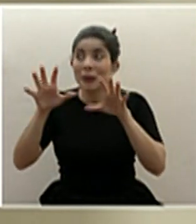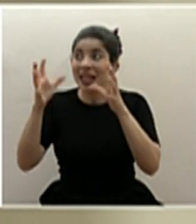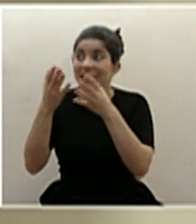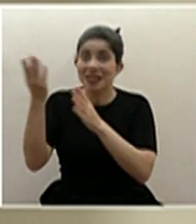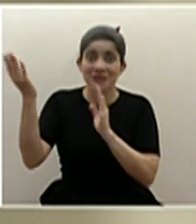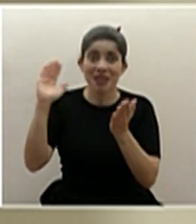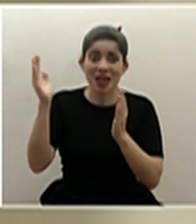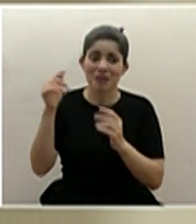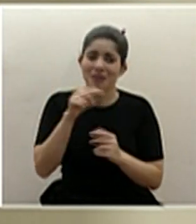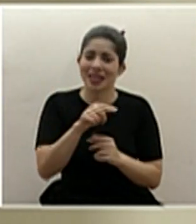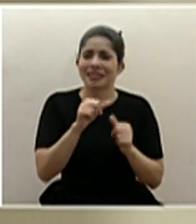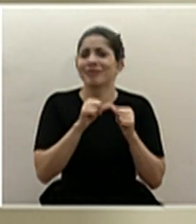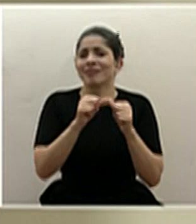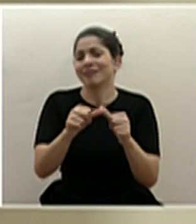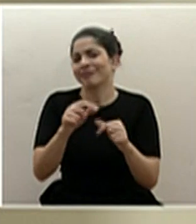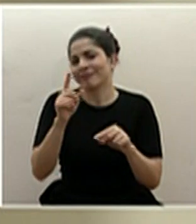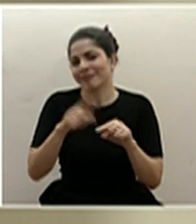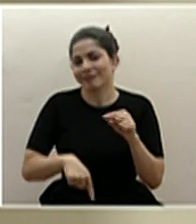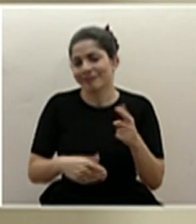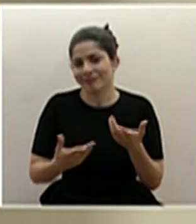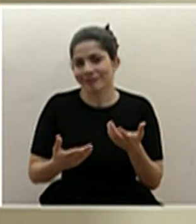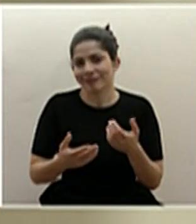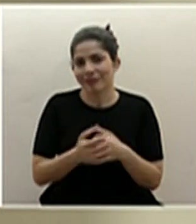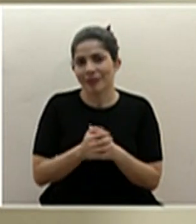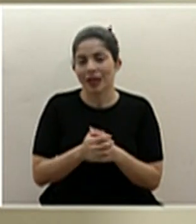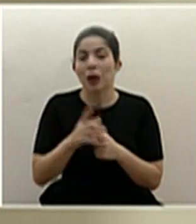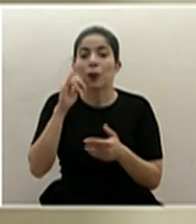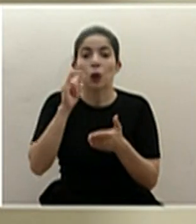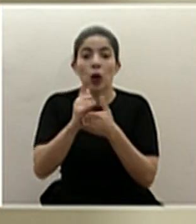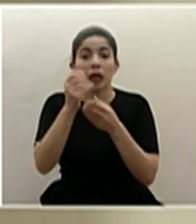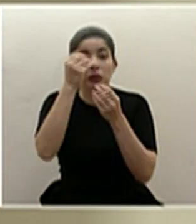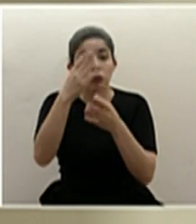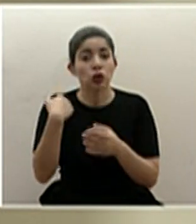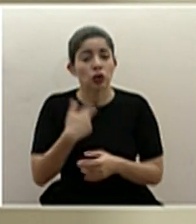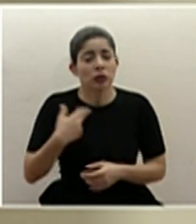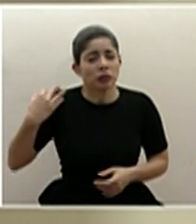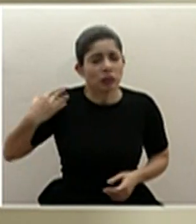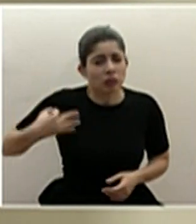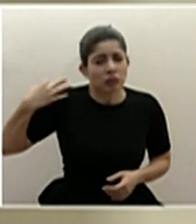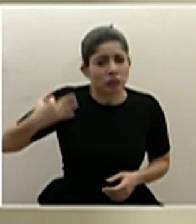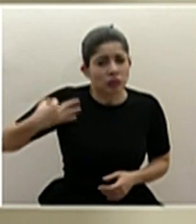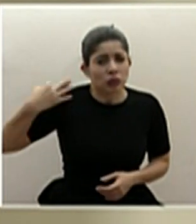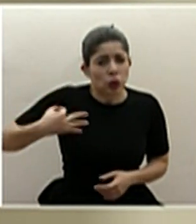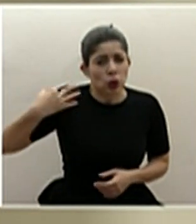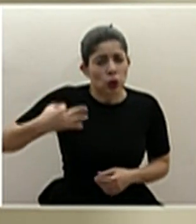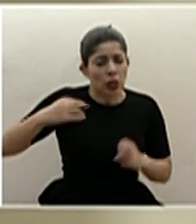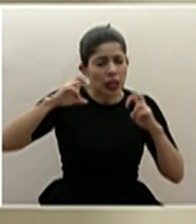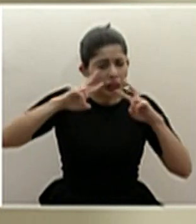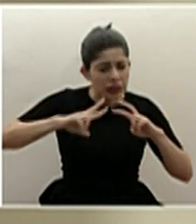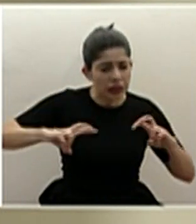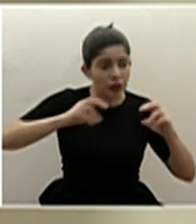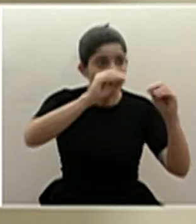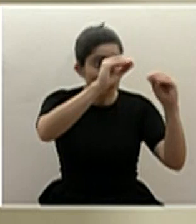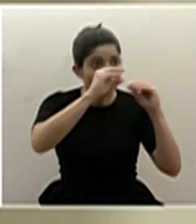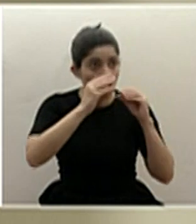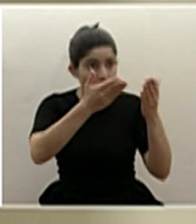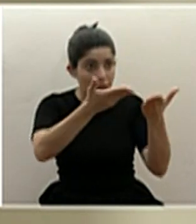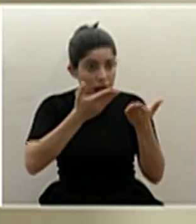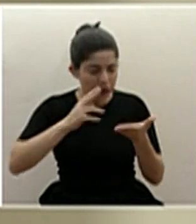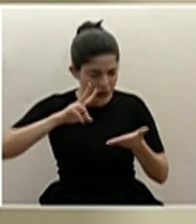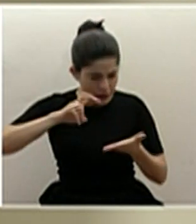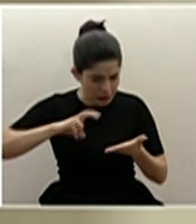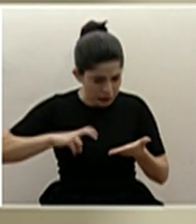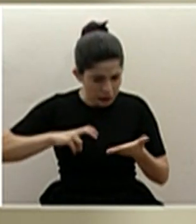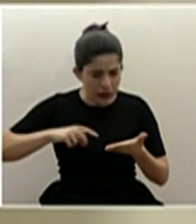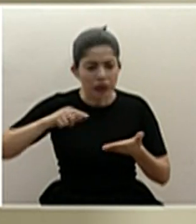eso es no sostenible. Pues obviamente, indico, nosotros todos los días estamos analizando la información que se presenta,